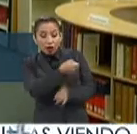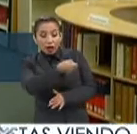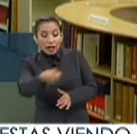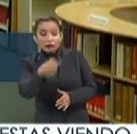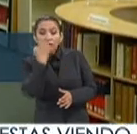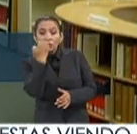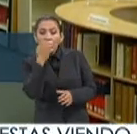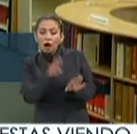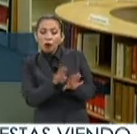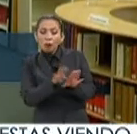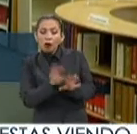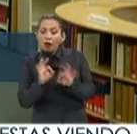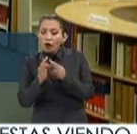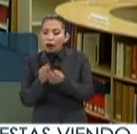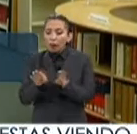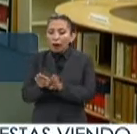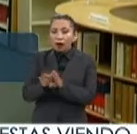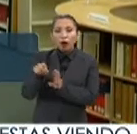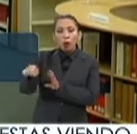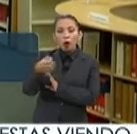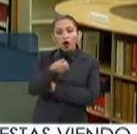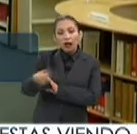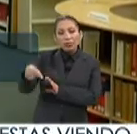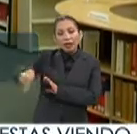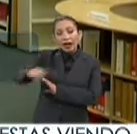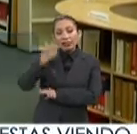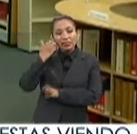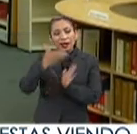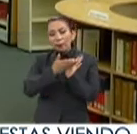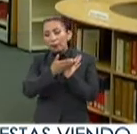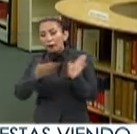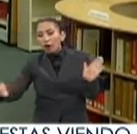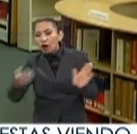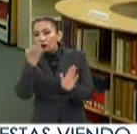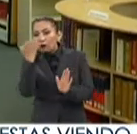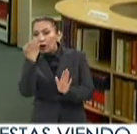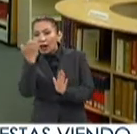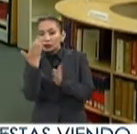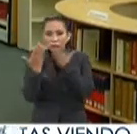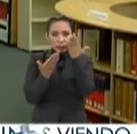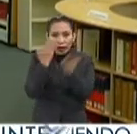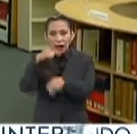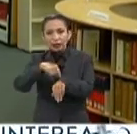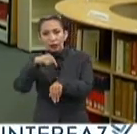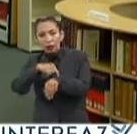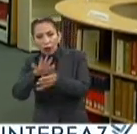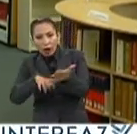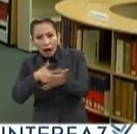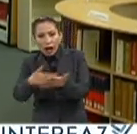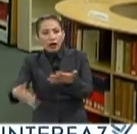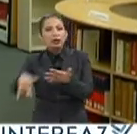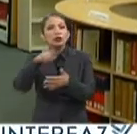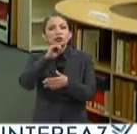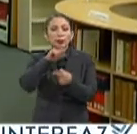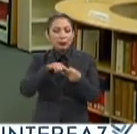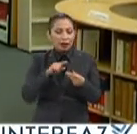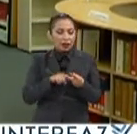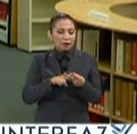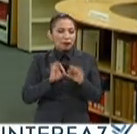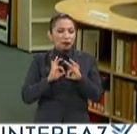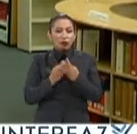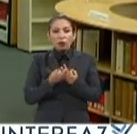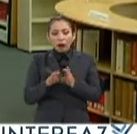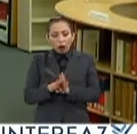escuela, en la forma en cómo se organiza la jornada escolar para el aprendizaje, en las formas en